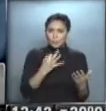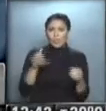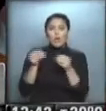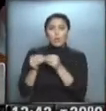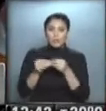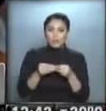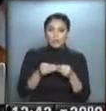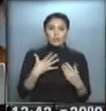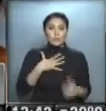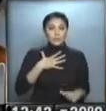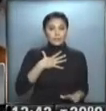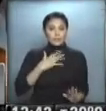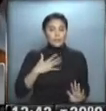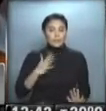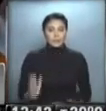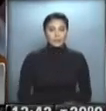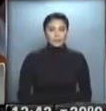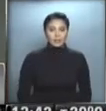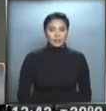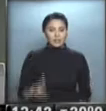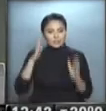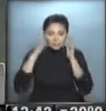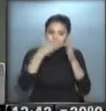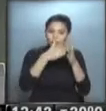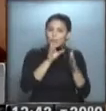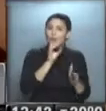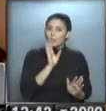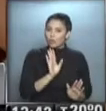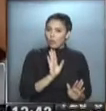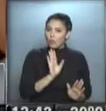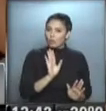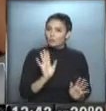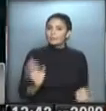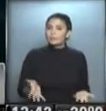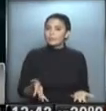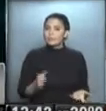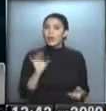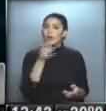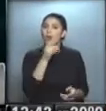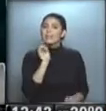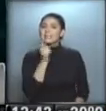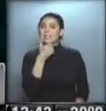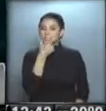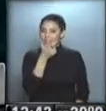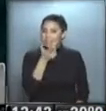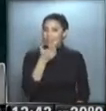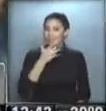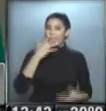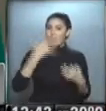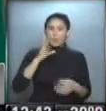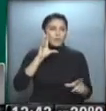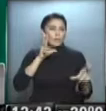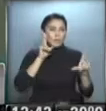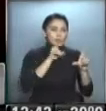la sensación que yo tengo es que se fue al humor, pero sin perder la ironía, la dureza, la